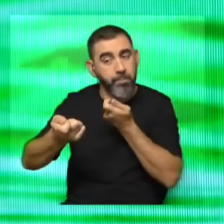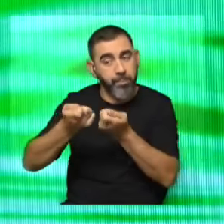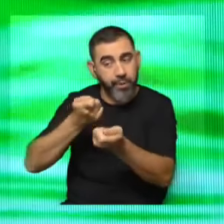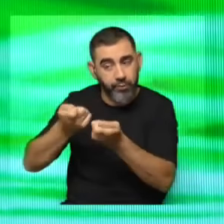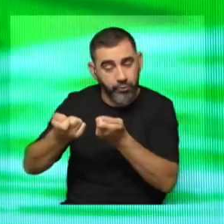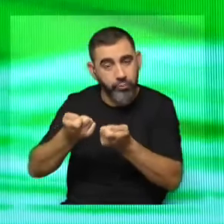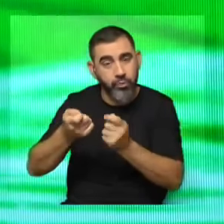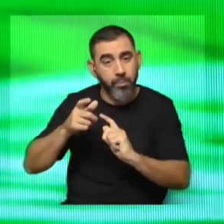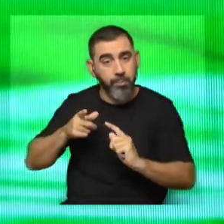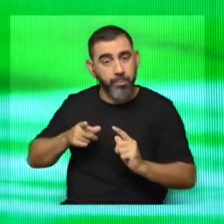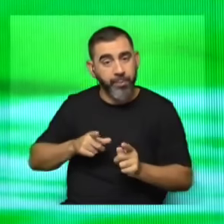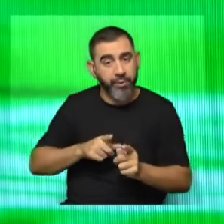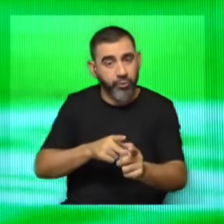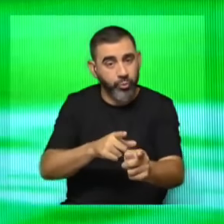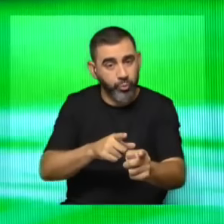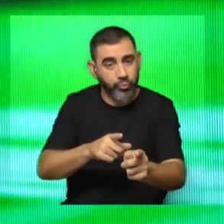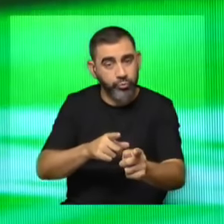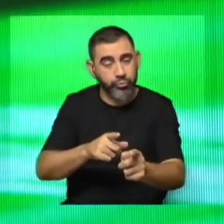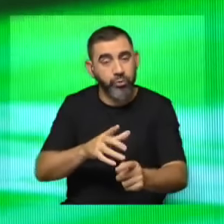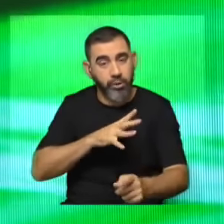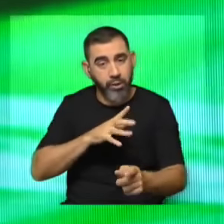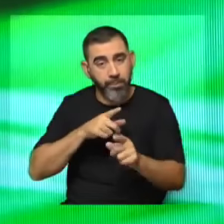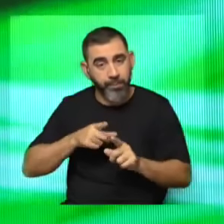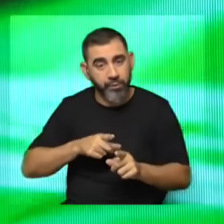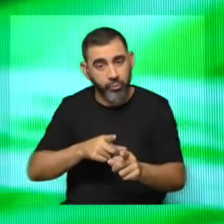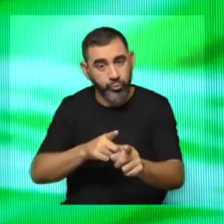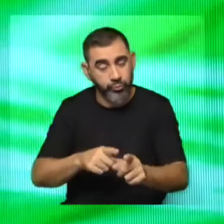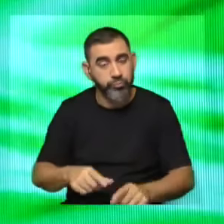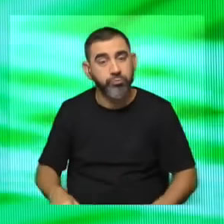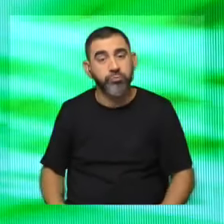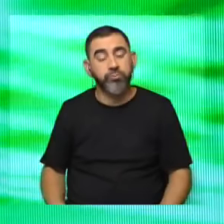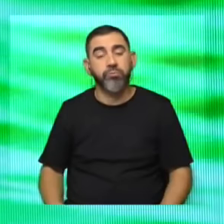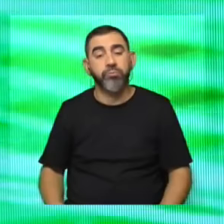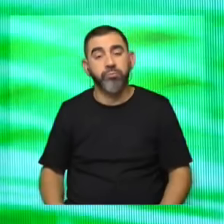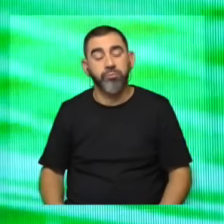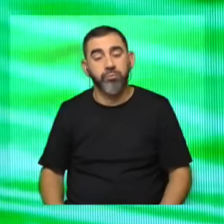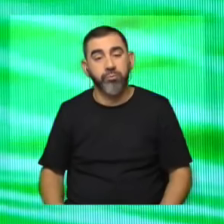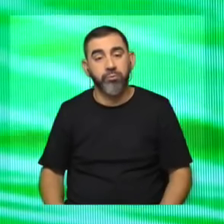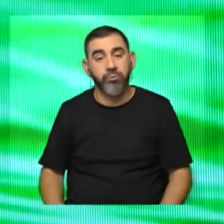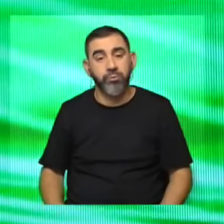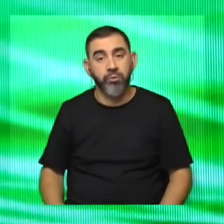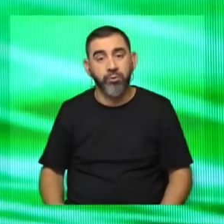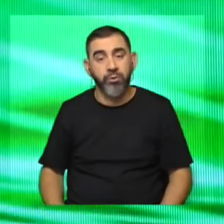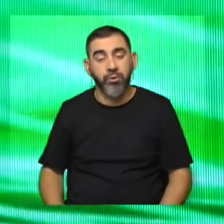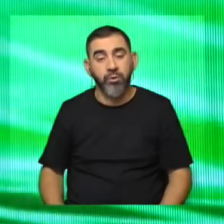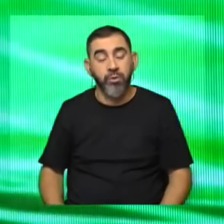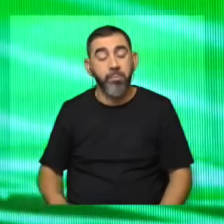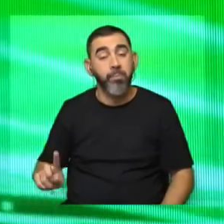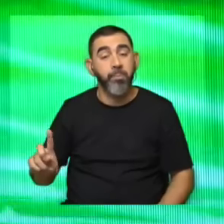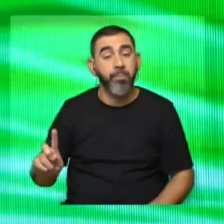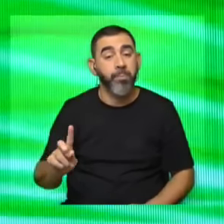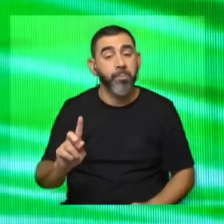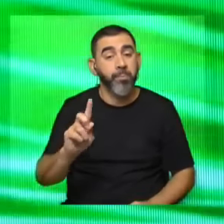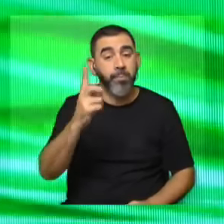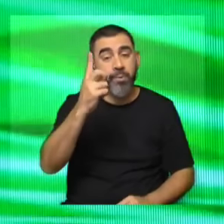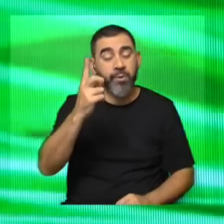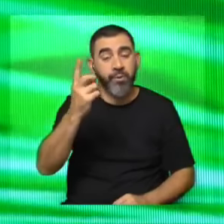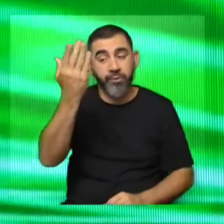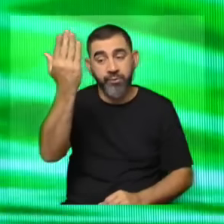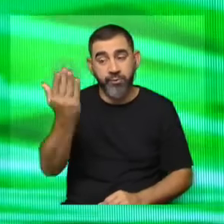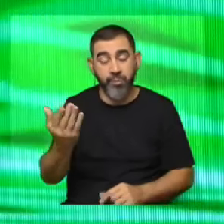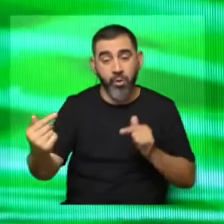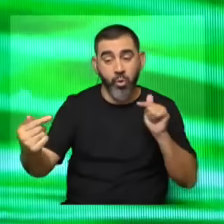persecuciones sí entiend sindicato bueno a ver tenemos en primer lugar este esta cuestión de que el principal este exponente de